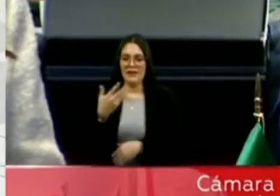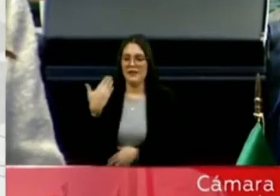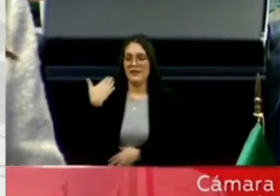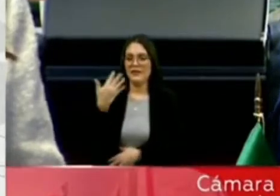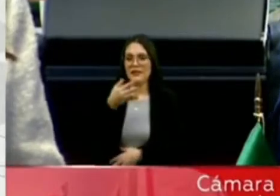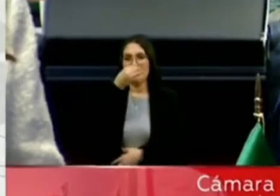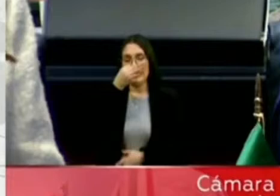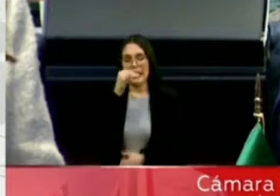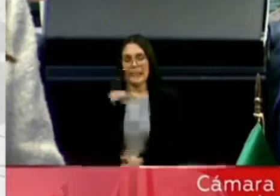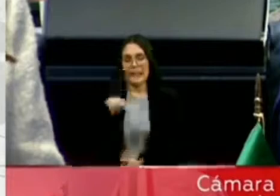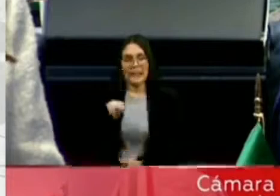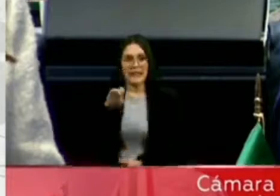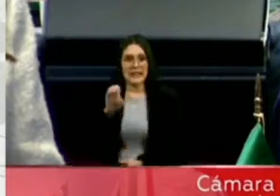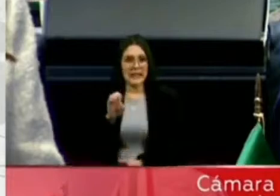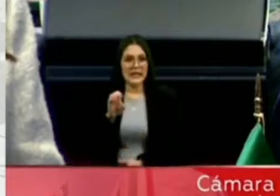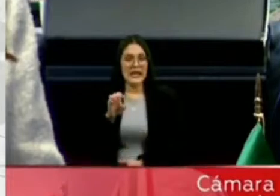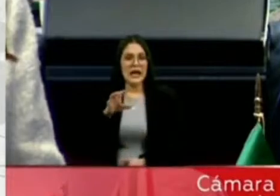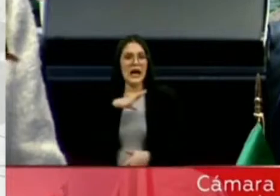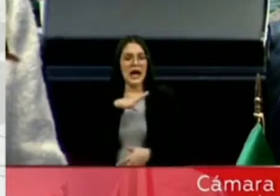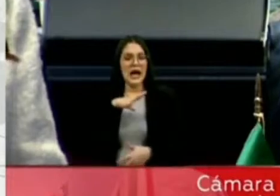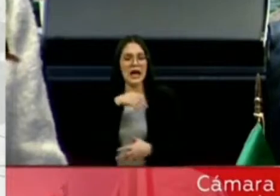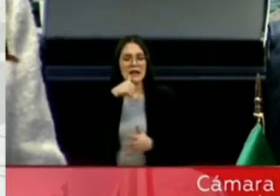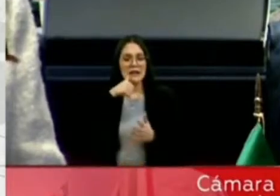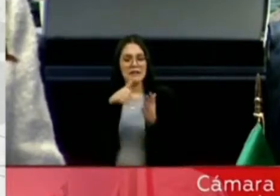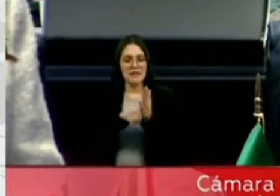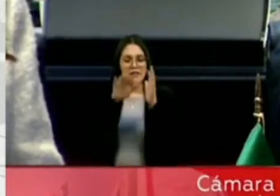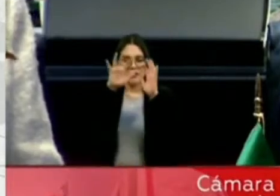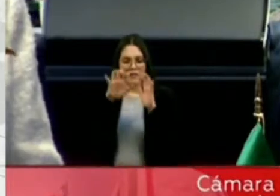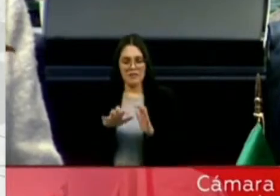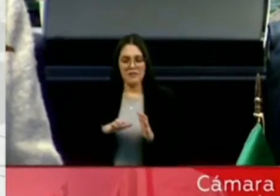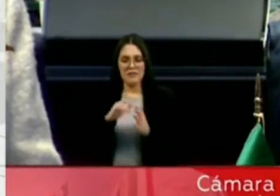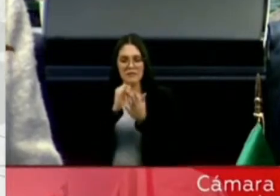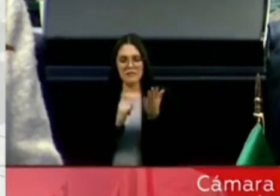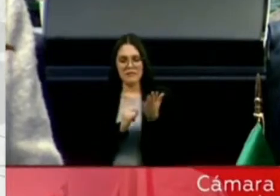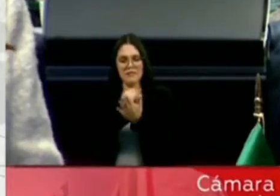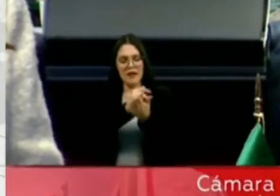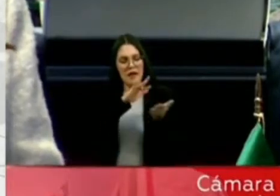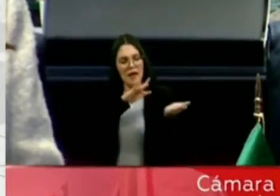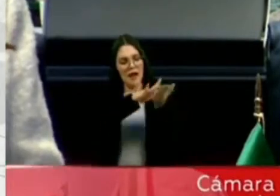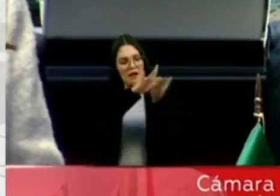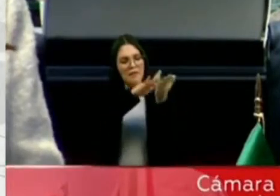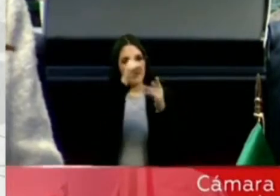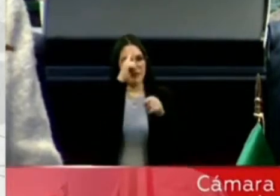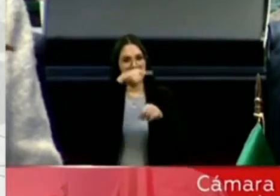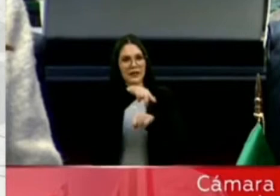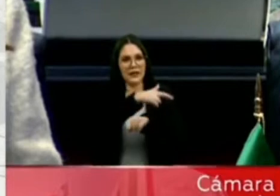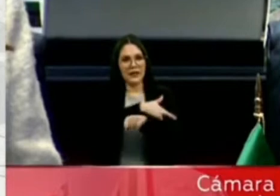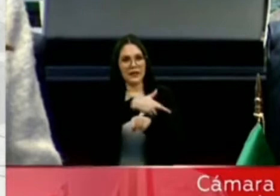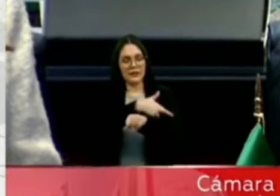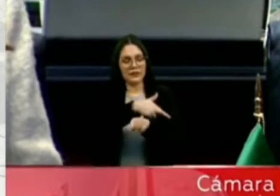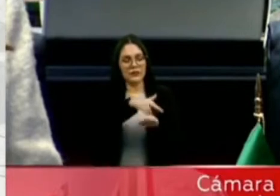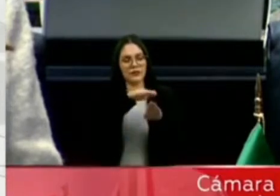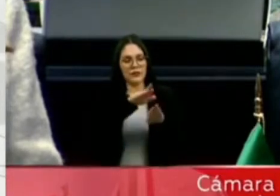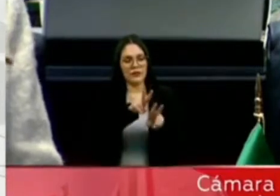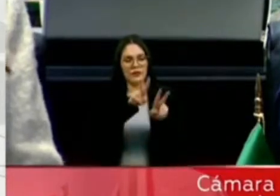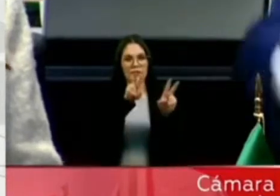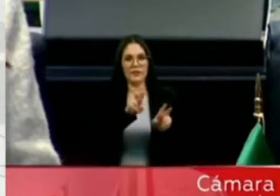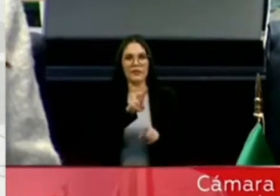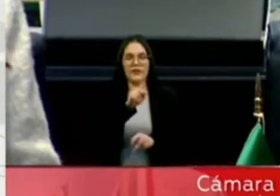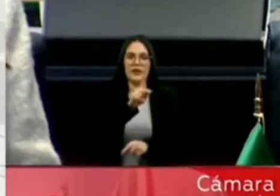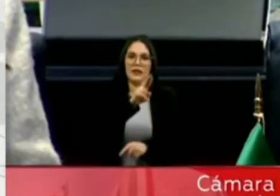Nacional Electoral, teniendo un dictamen favorable para resolución de temas del Partido Revolucionario